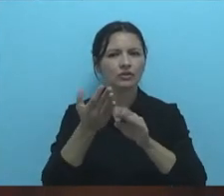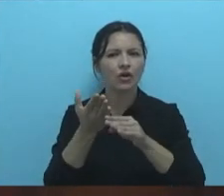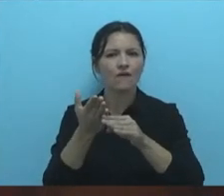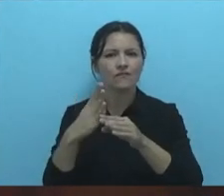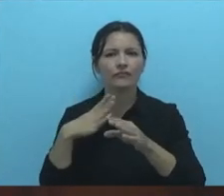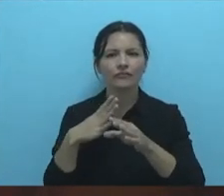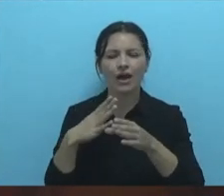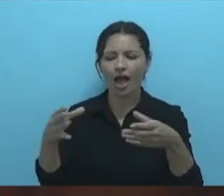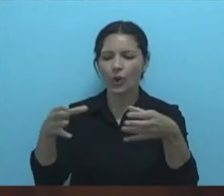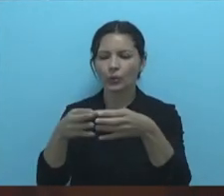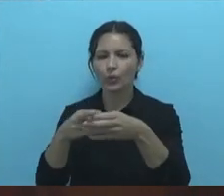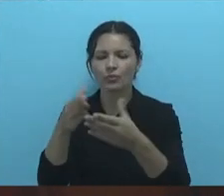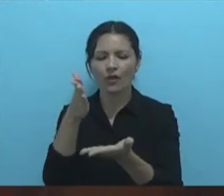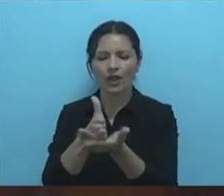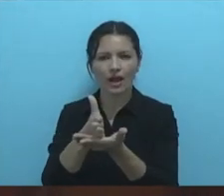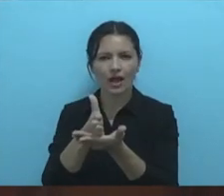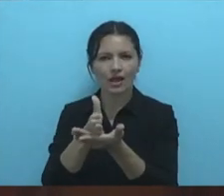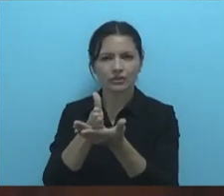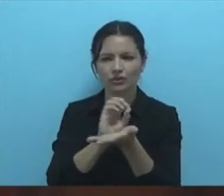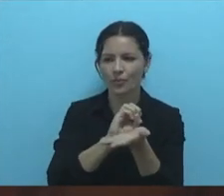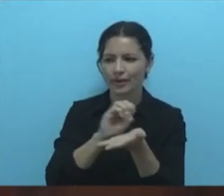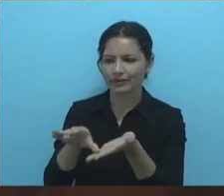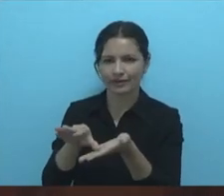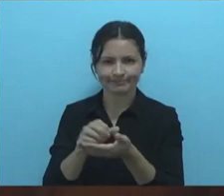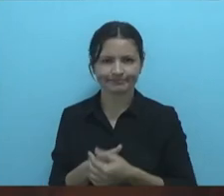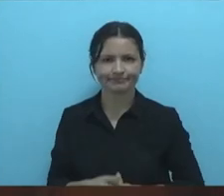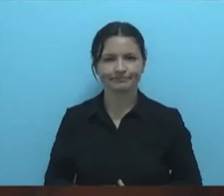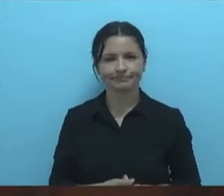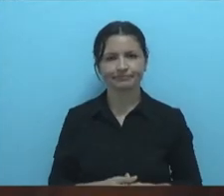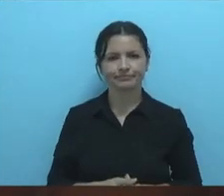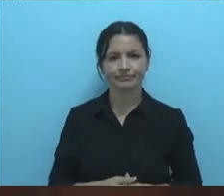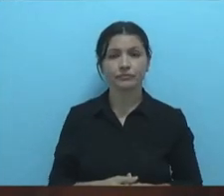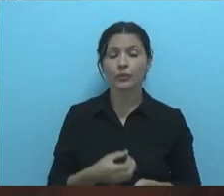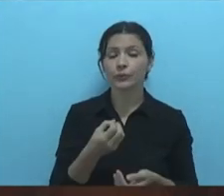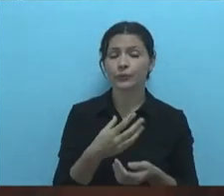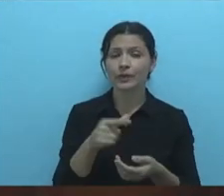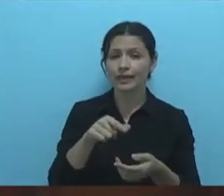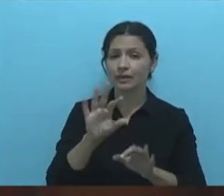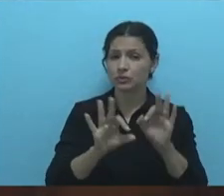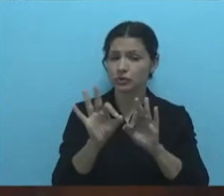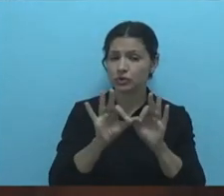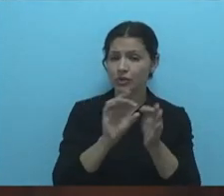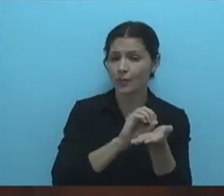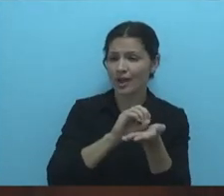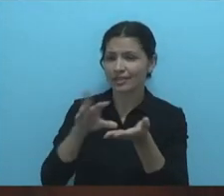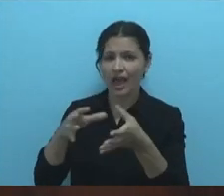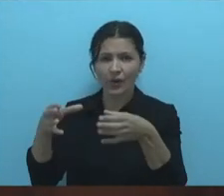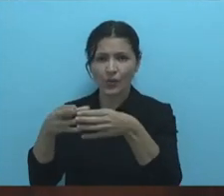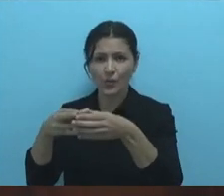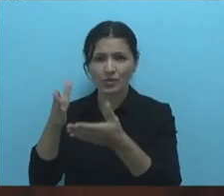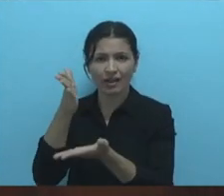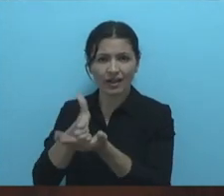de derechos y garantías a consideración el cambio del agregado de giro del